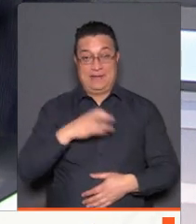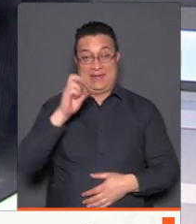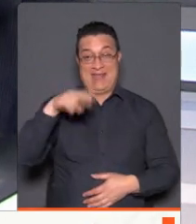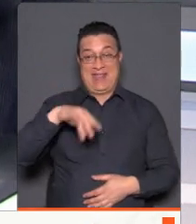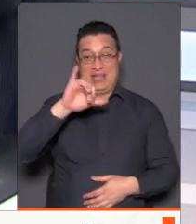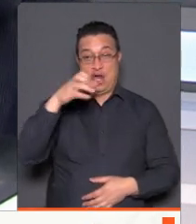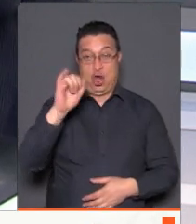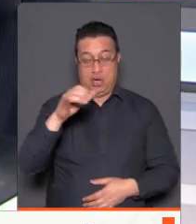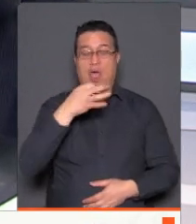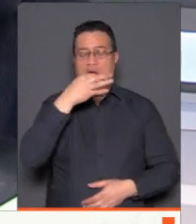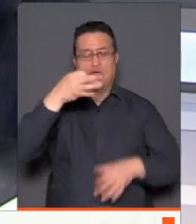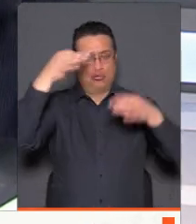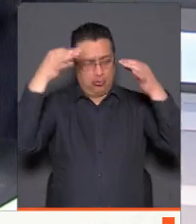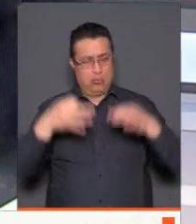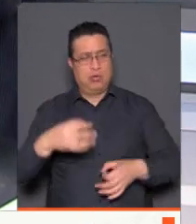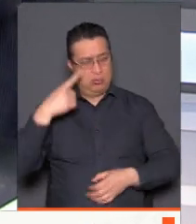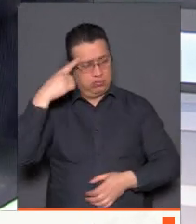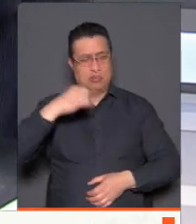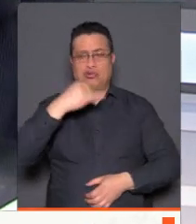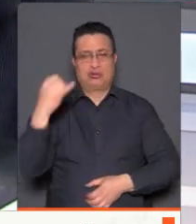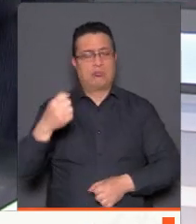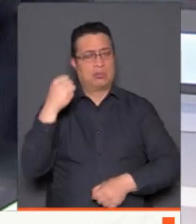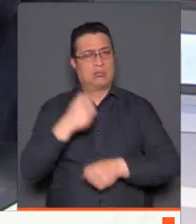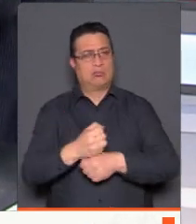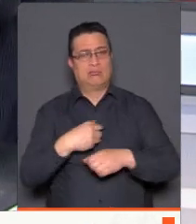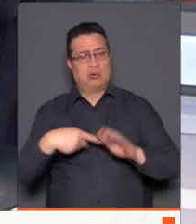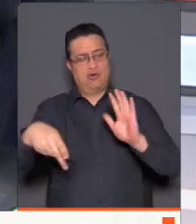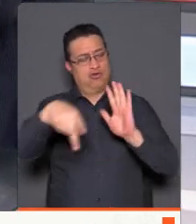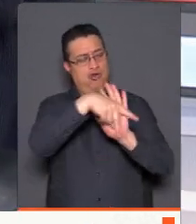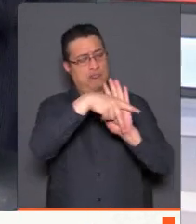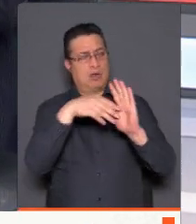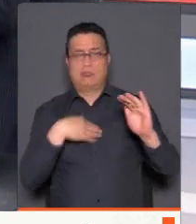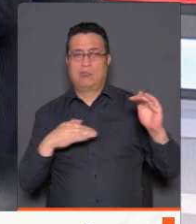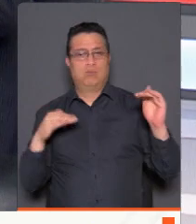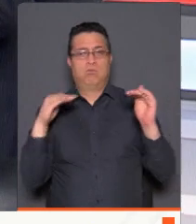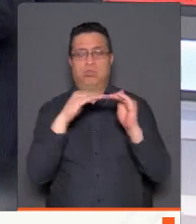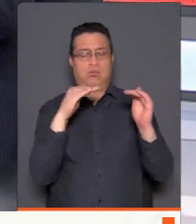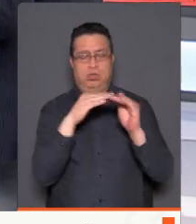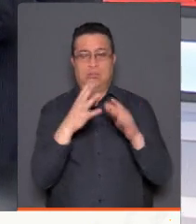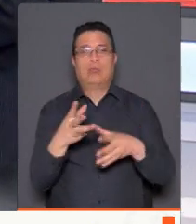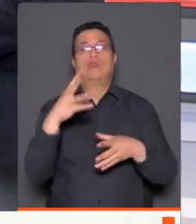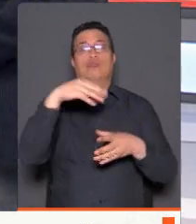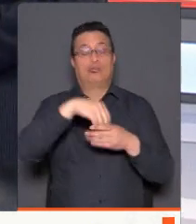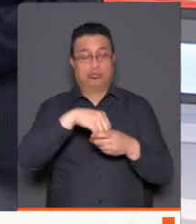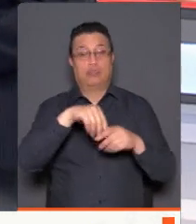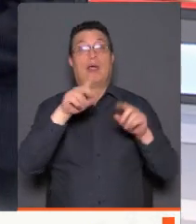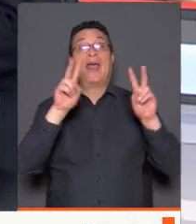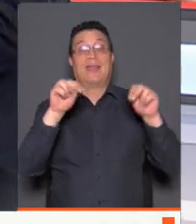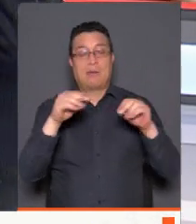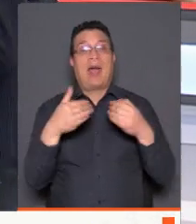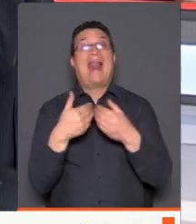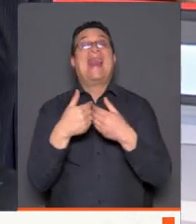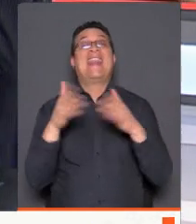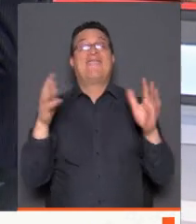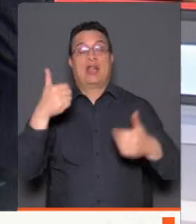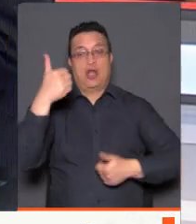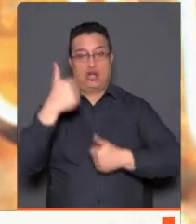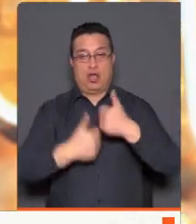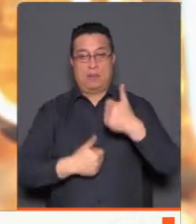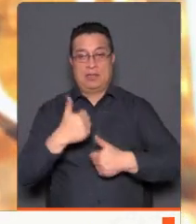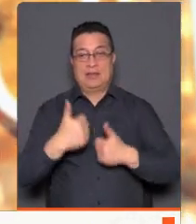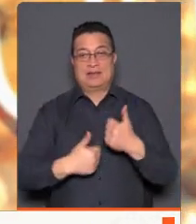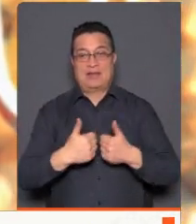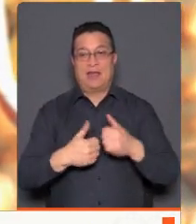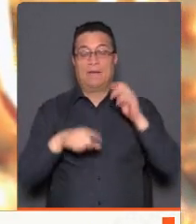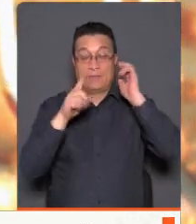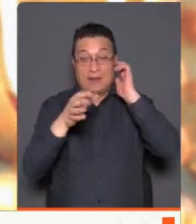absoluta convicción de haber actuado siempre conforme a la normativa aplicable, incluida aquella relativa a la libre competencia. Dreams dijo que